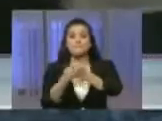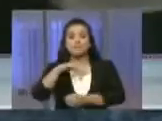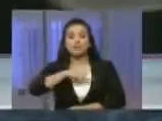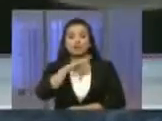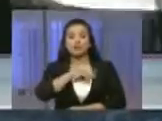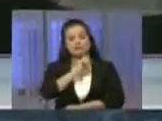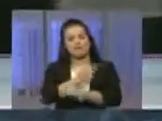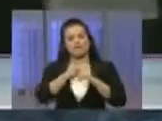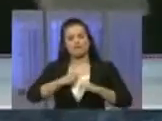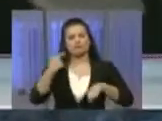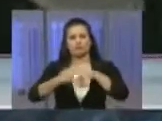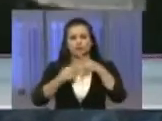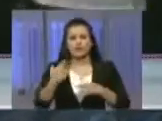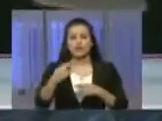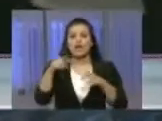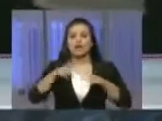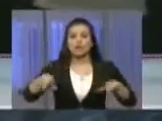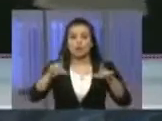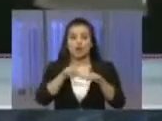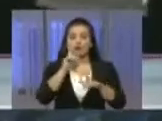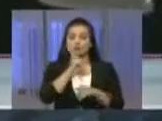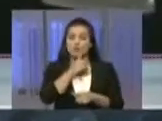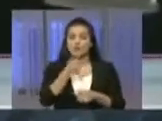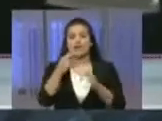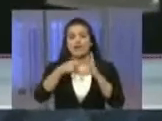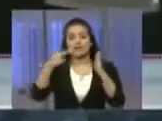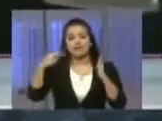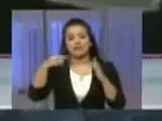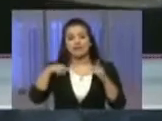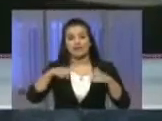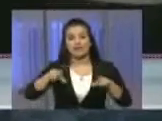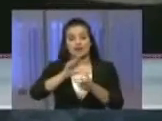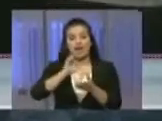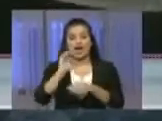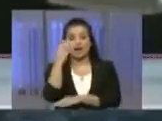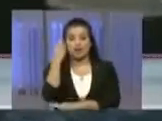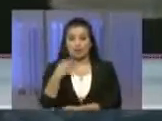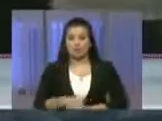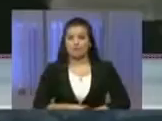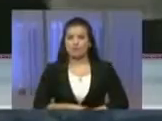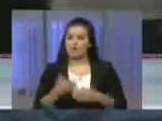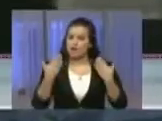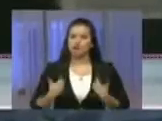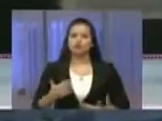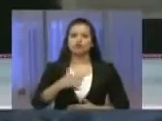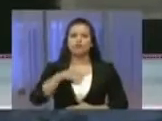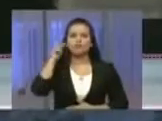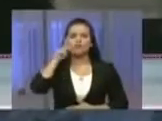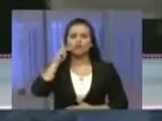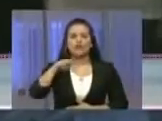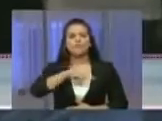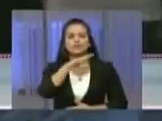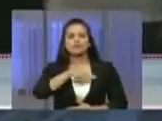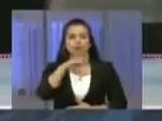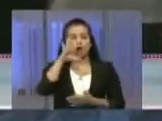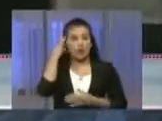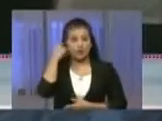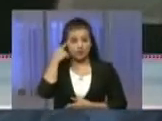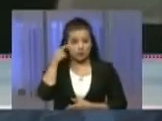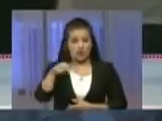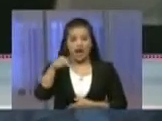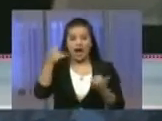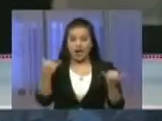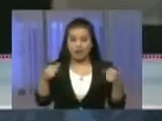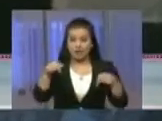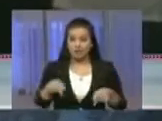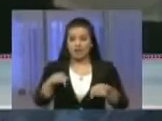Revolucionaria del sector José Félix Rivas de la ciudad de anaco Bueno yo soy facilitadora de la misión Robinson donde actualmente